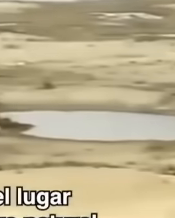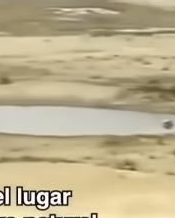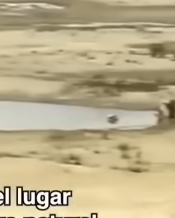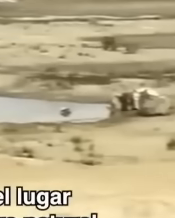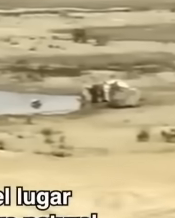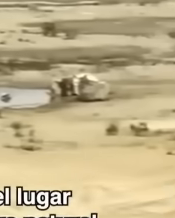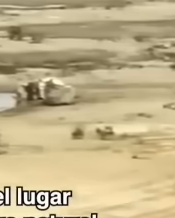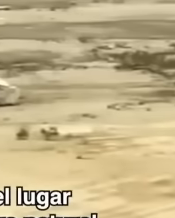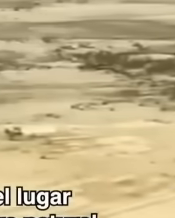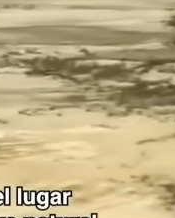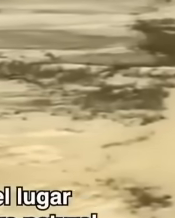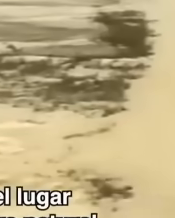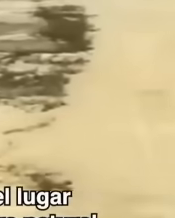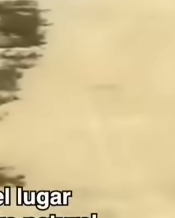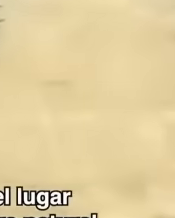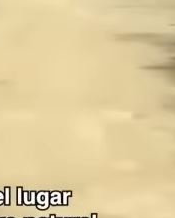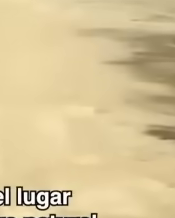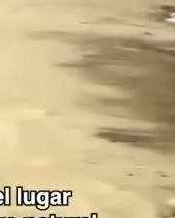esto.